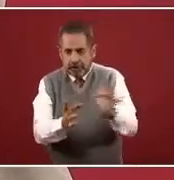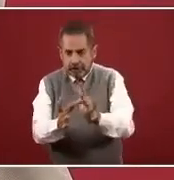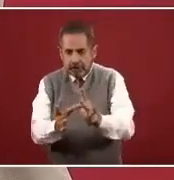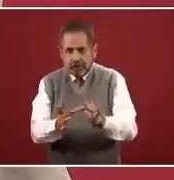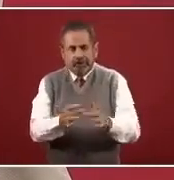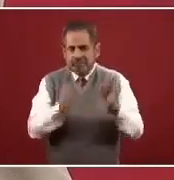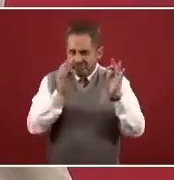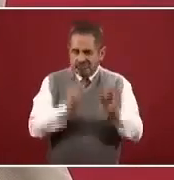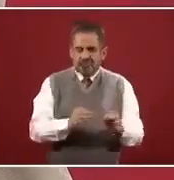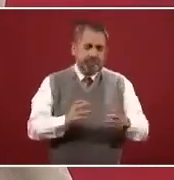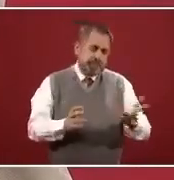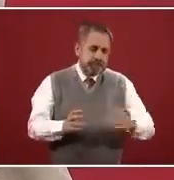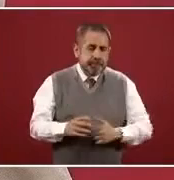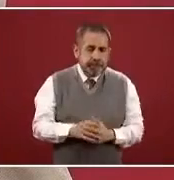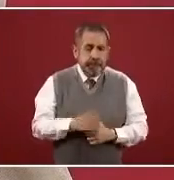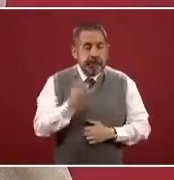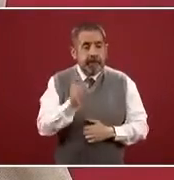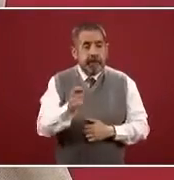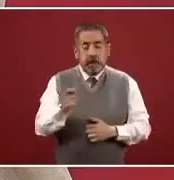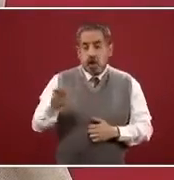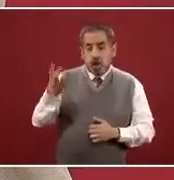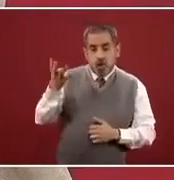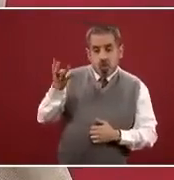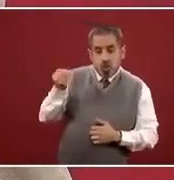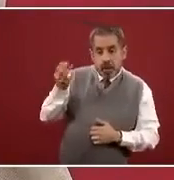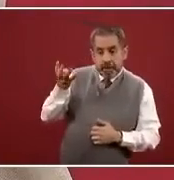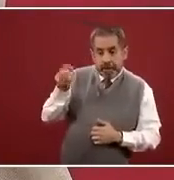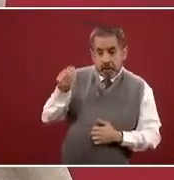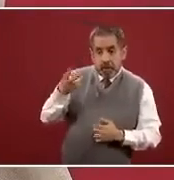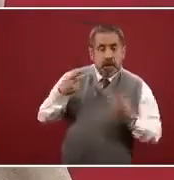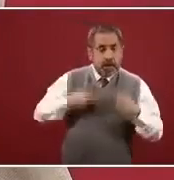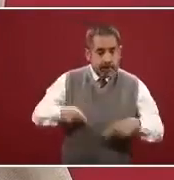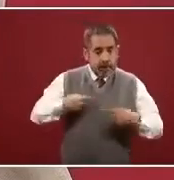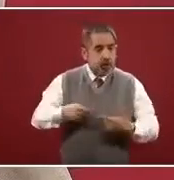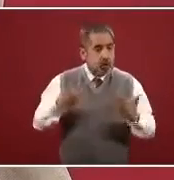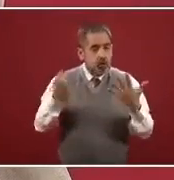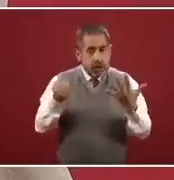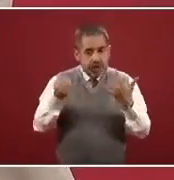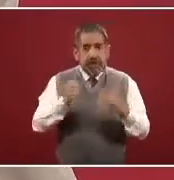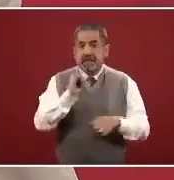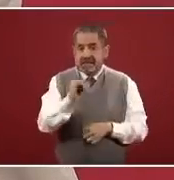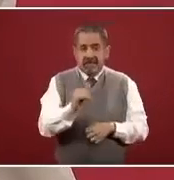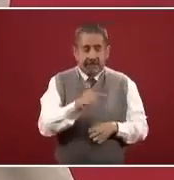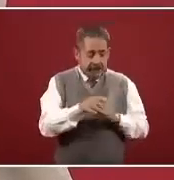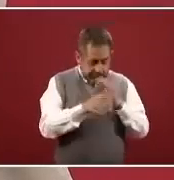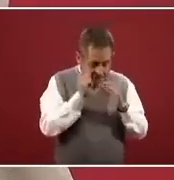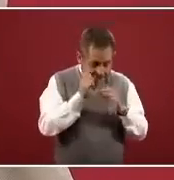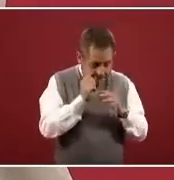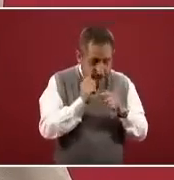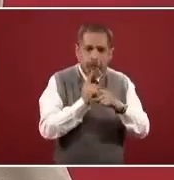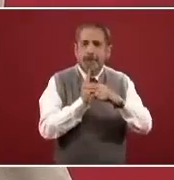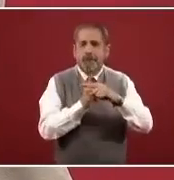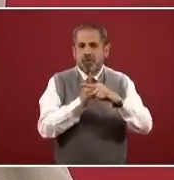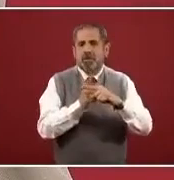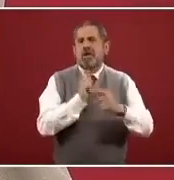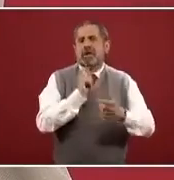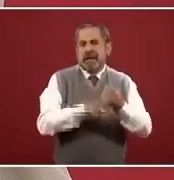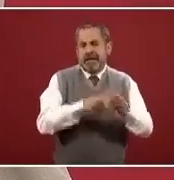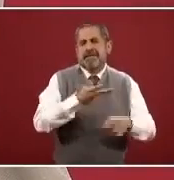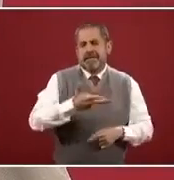confirmado. Entonces, 9 de ellos, 9 son los que dieron positivo a la prueba, o sea, se identificó la